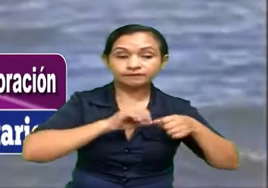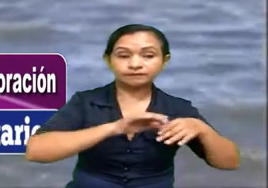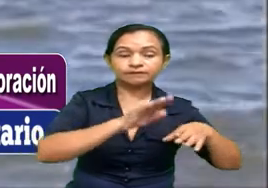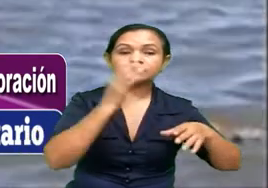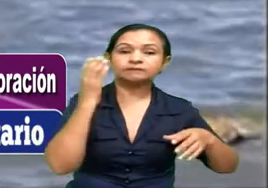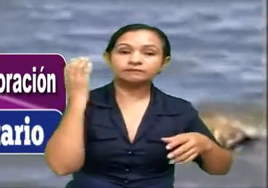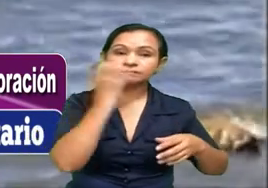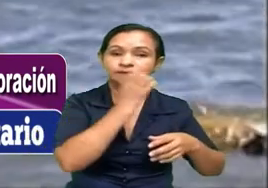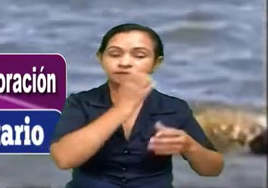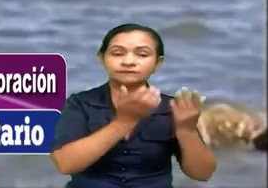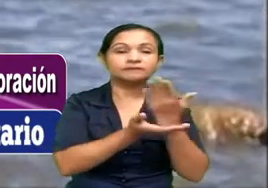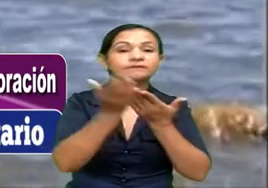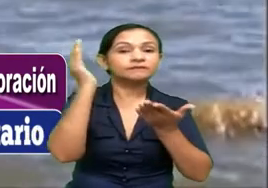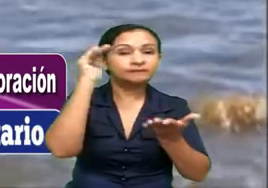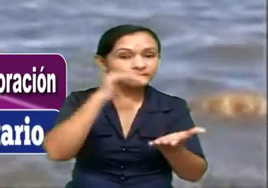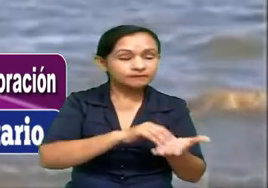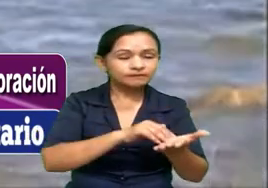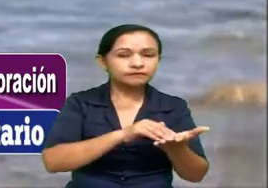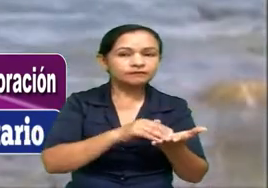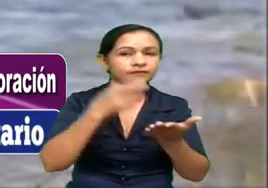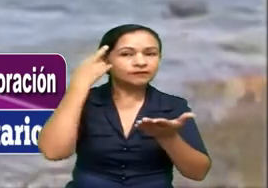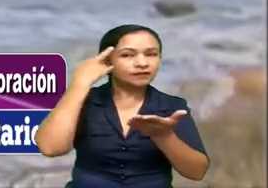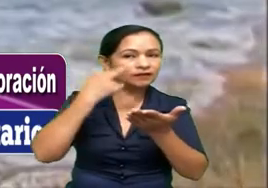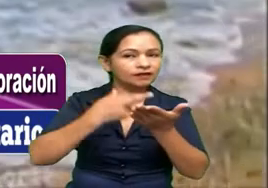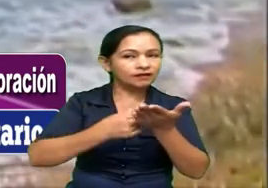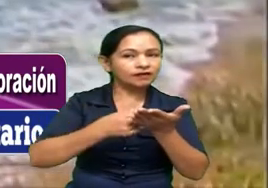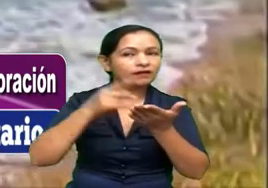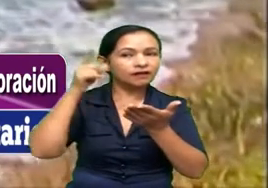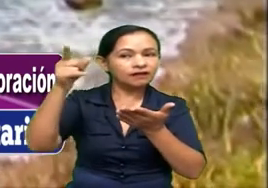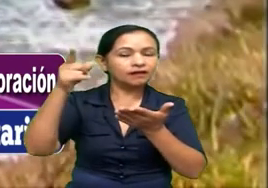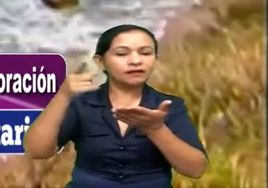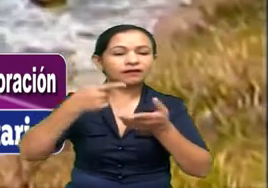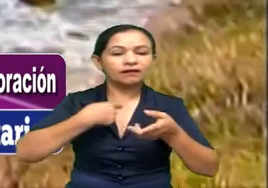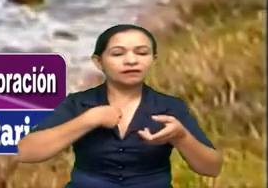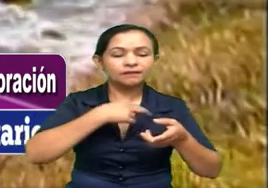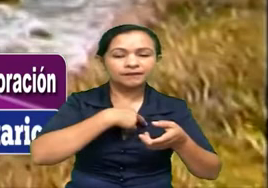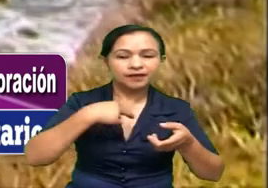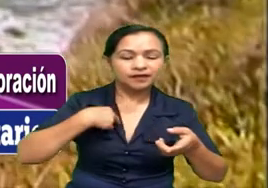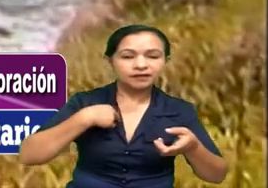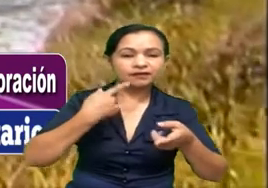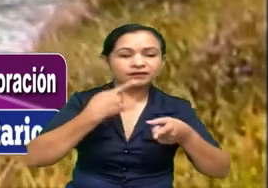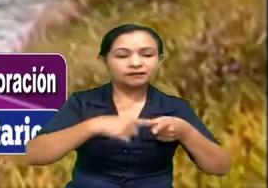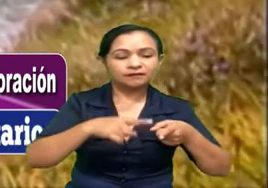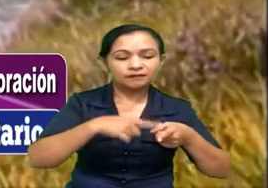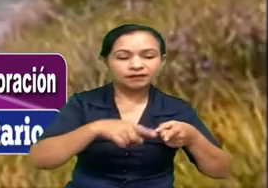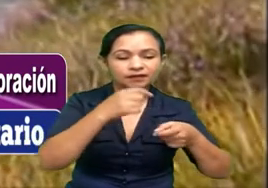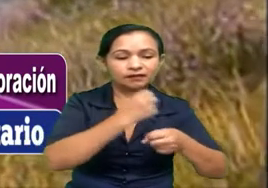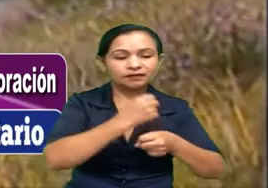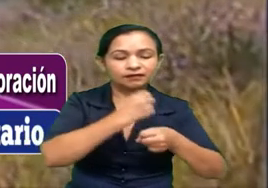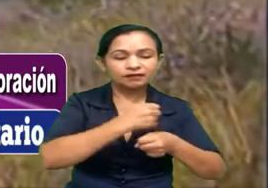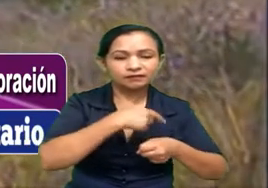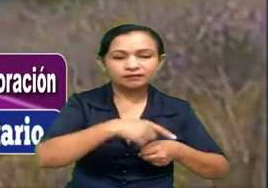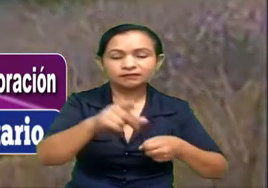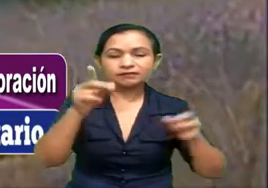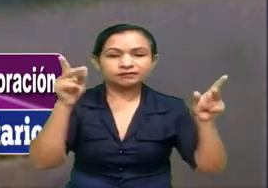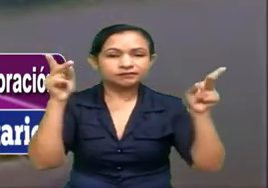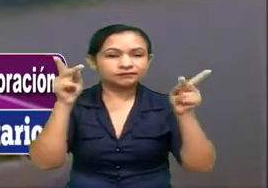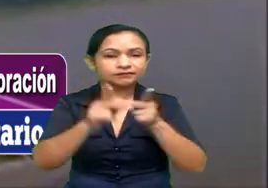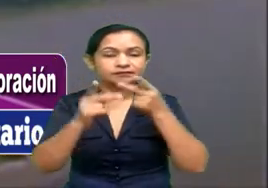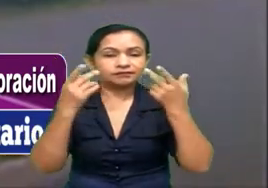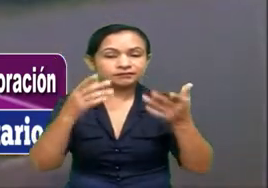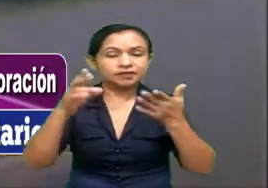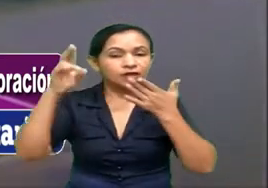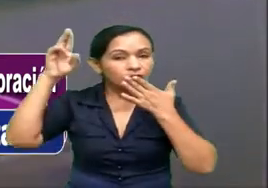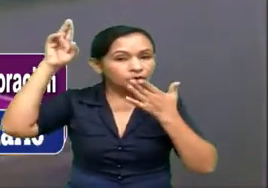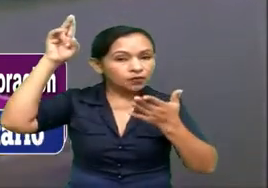esclavitud, para revivir las encomiendas, para revivir los vejámenes a los